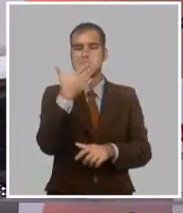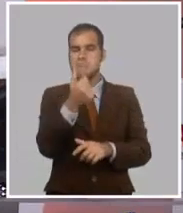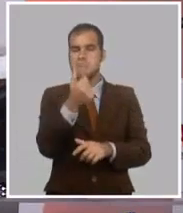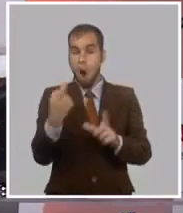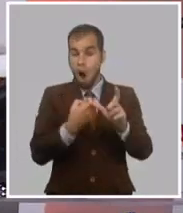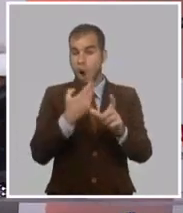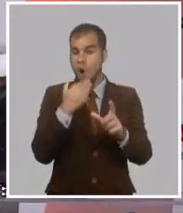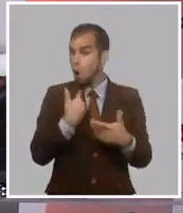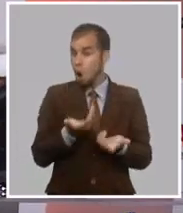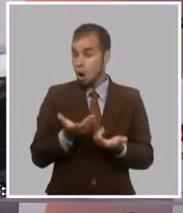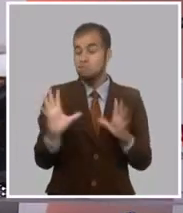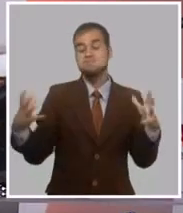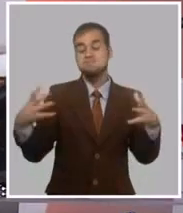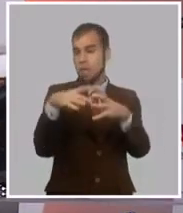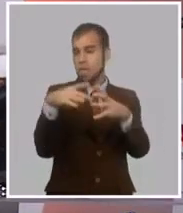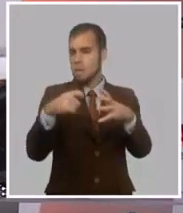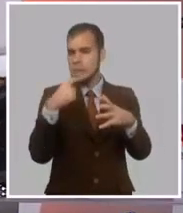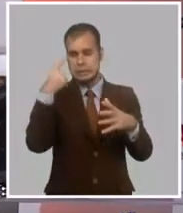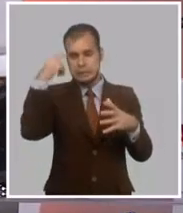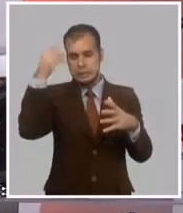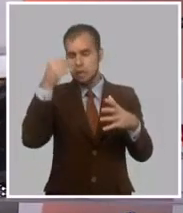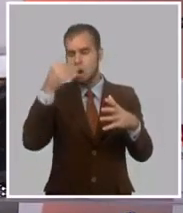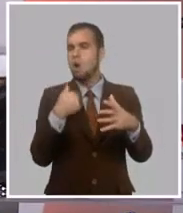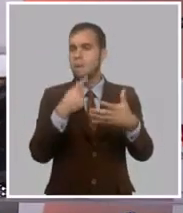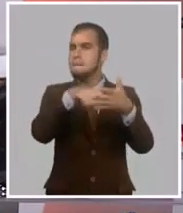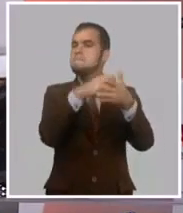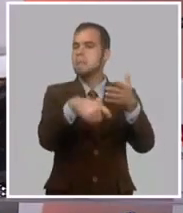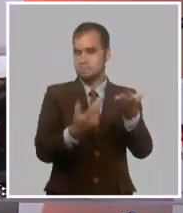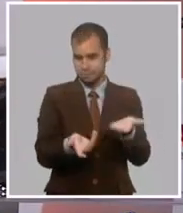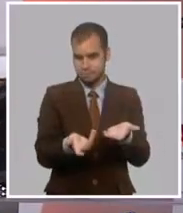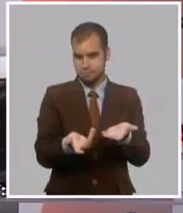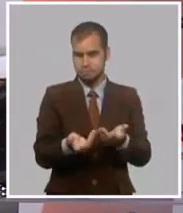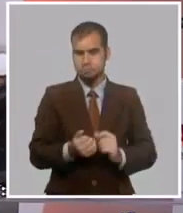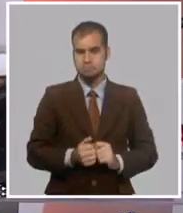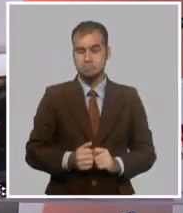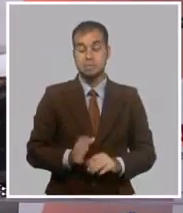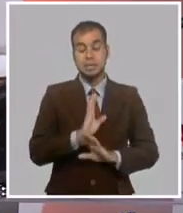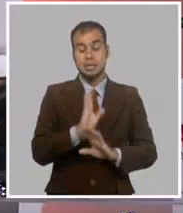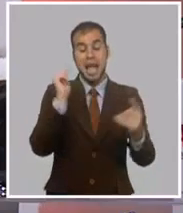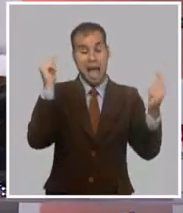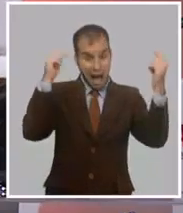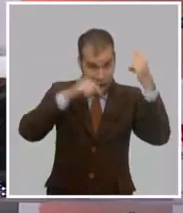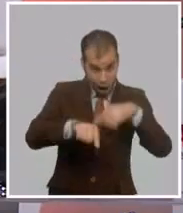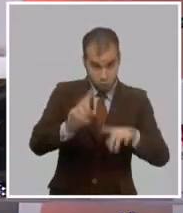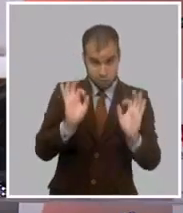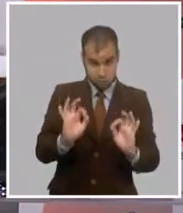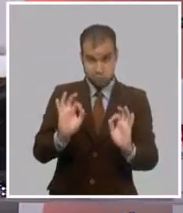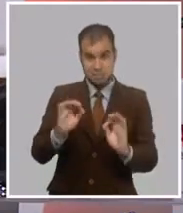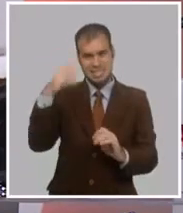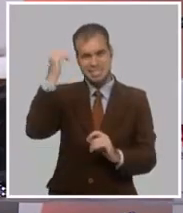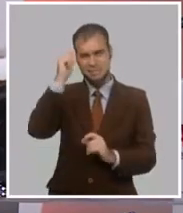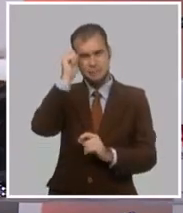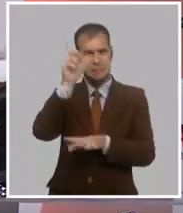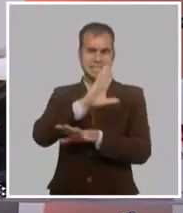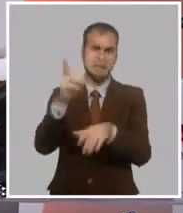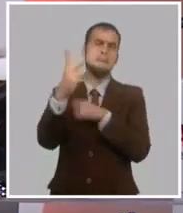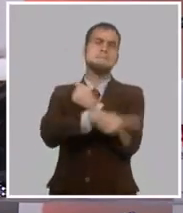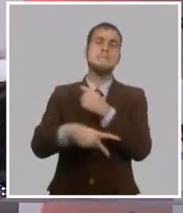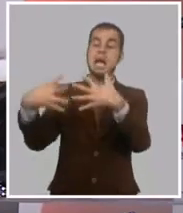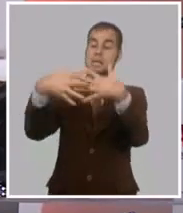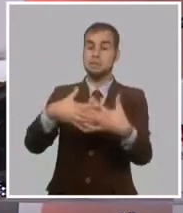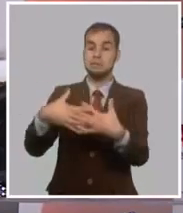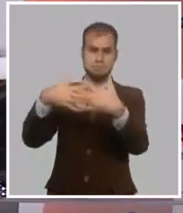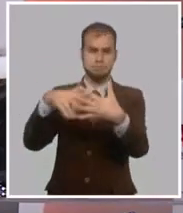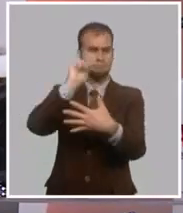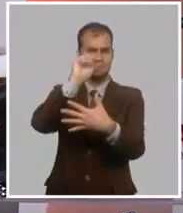creo que la experiencia del mundo moderno en los Estados Unidos, la experiencia de sus propias estancias